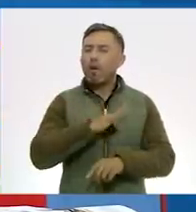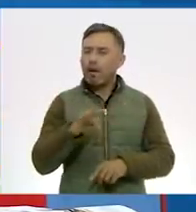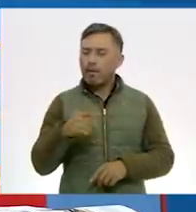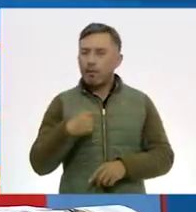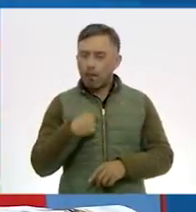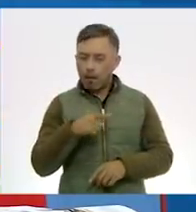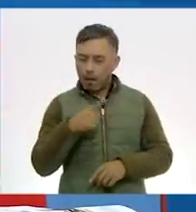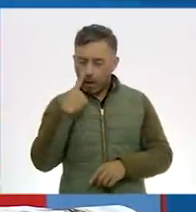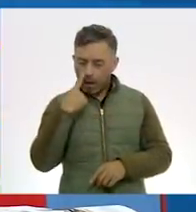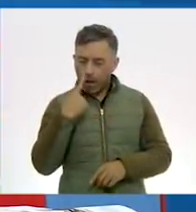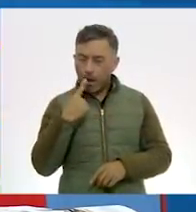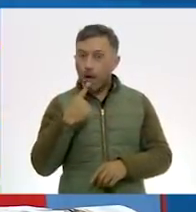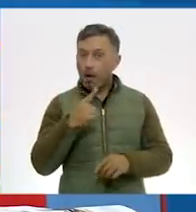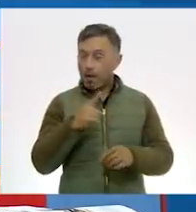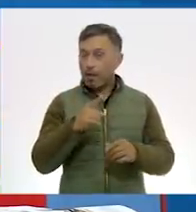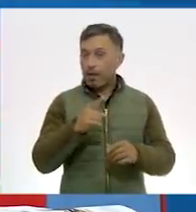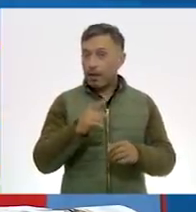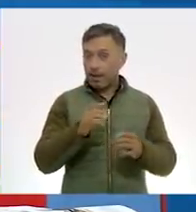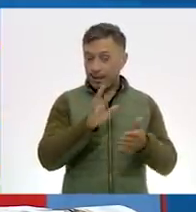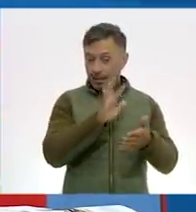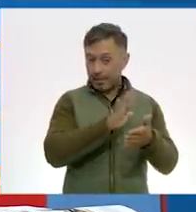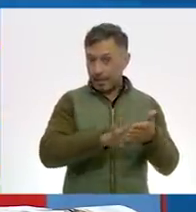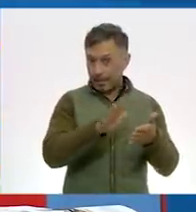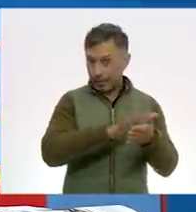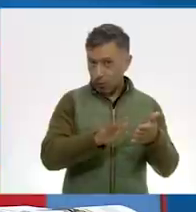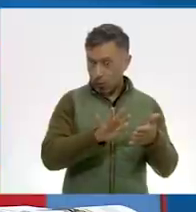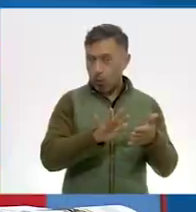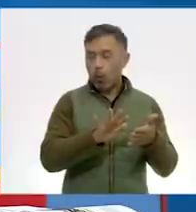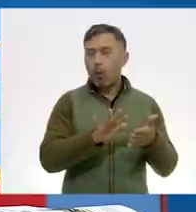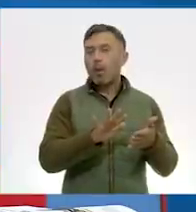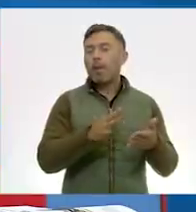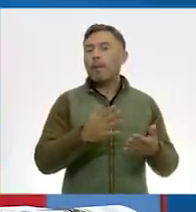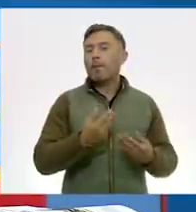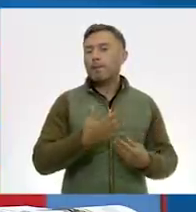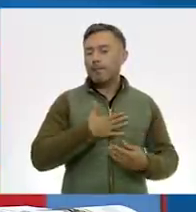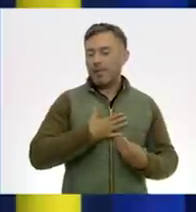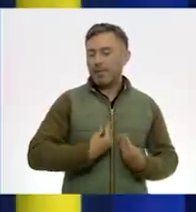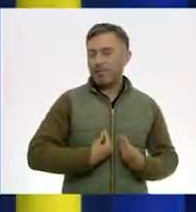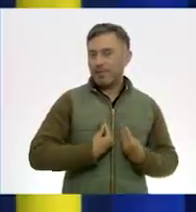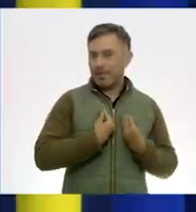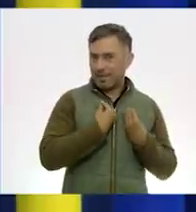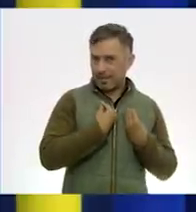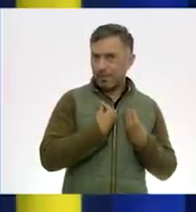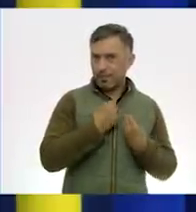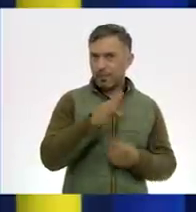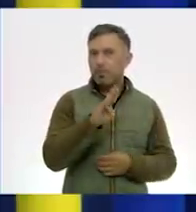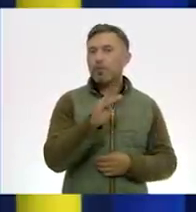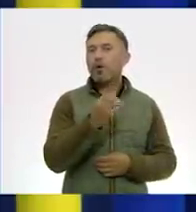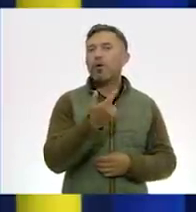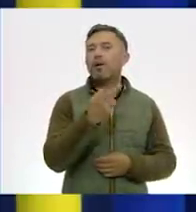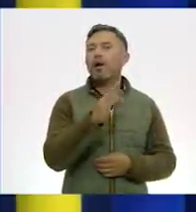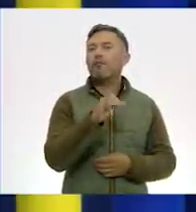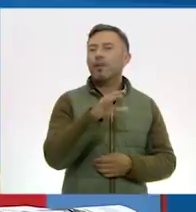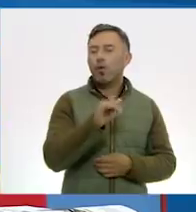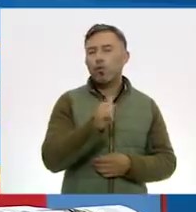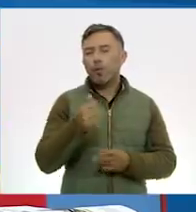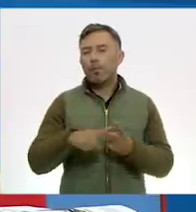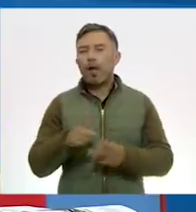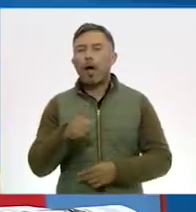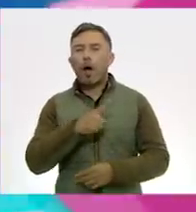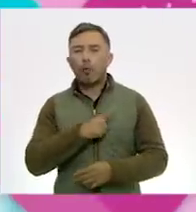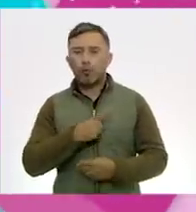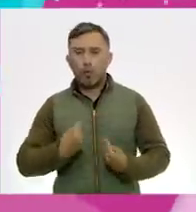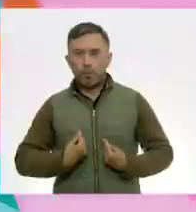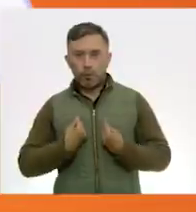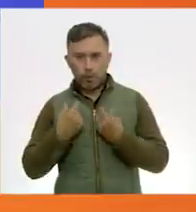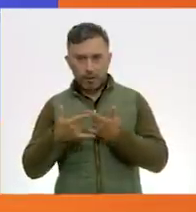diferencias del texto biográfico y del texto autobiográfico. Muy bien. Pues los materiales que vamos a necesitar